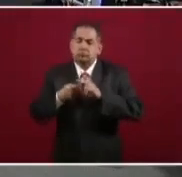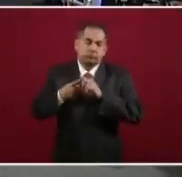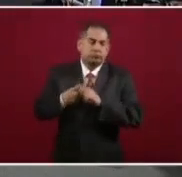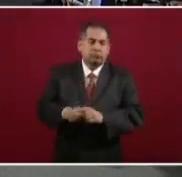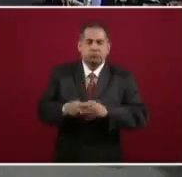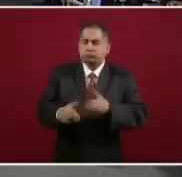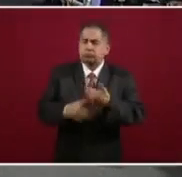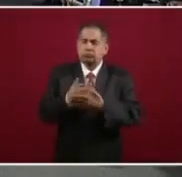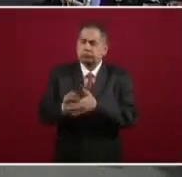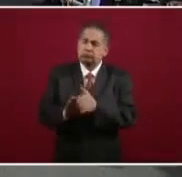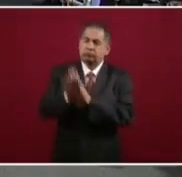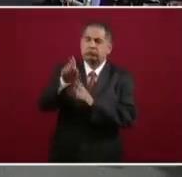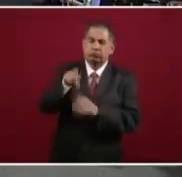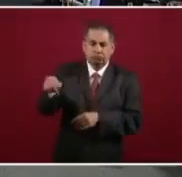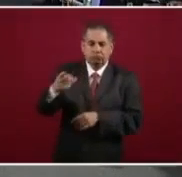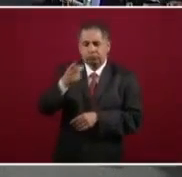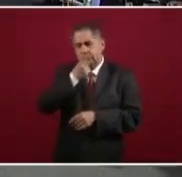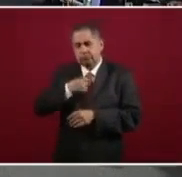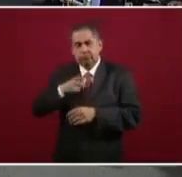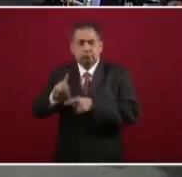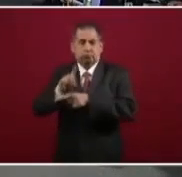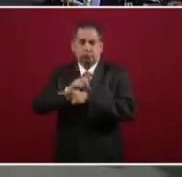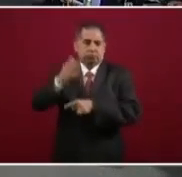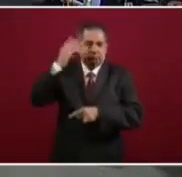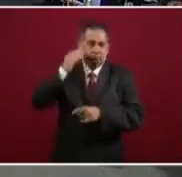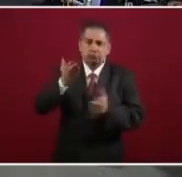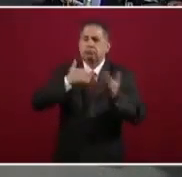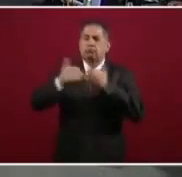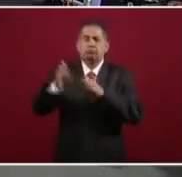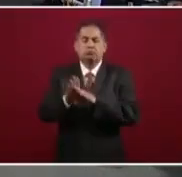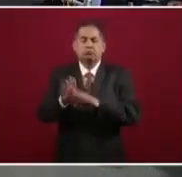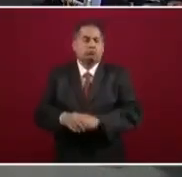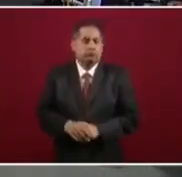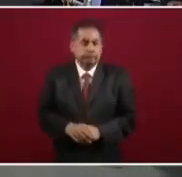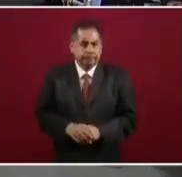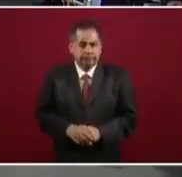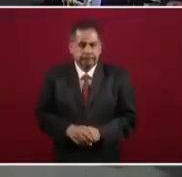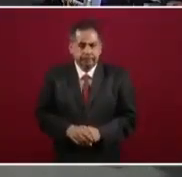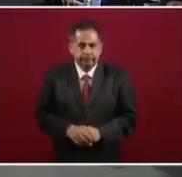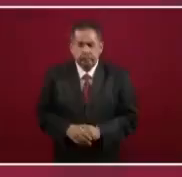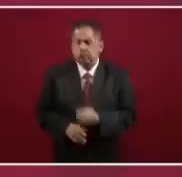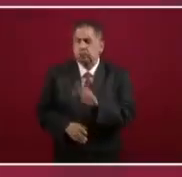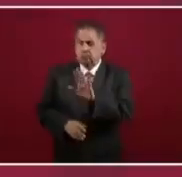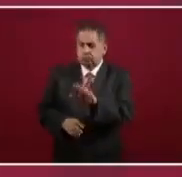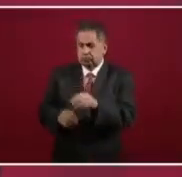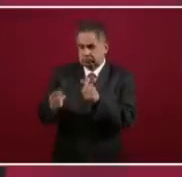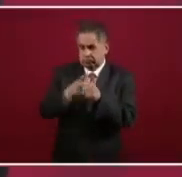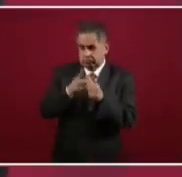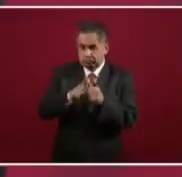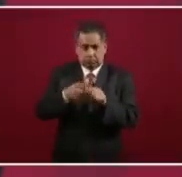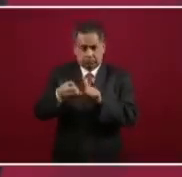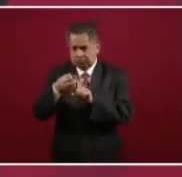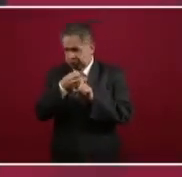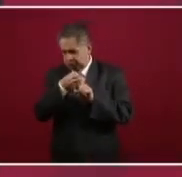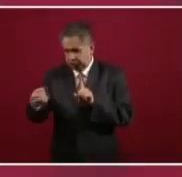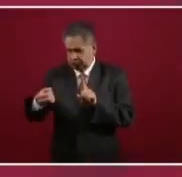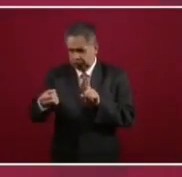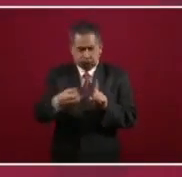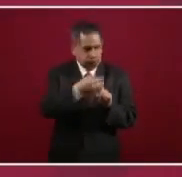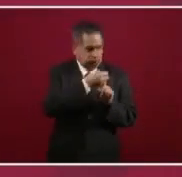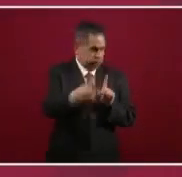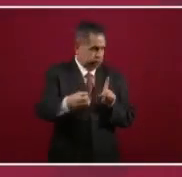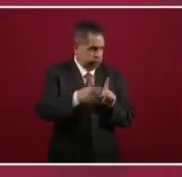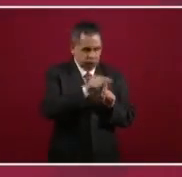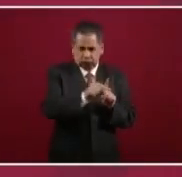tener el crecimiento que usted nos comentó desde el inicio bueno lo primero era poner orden ya lo conseguimos